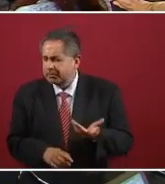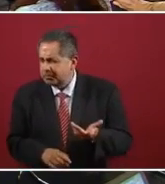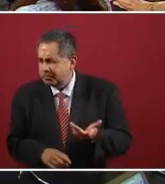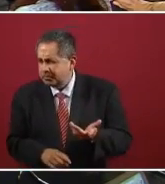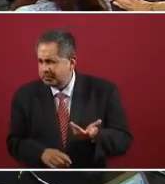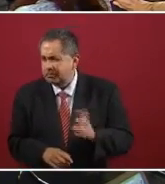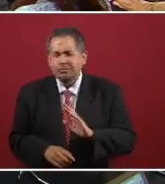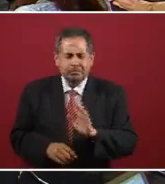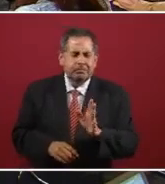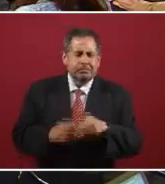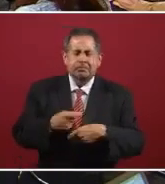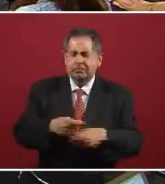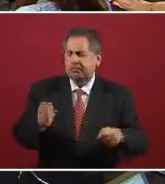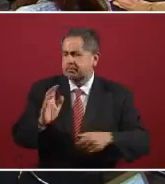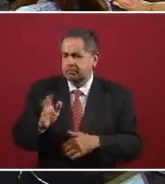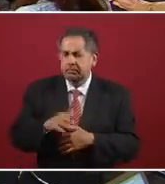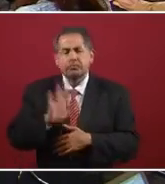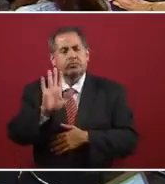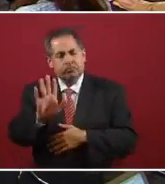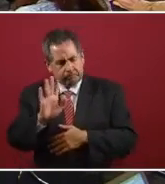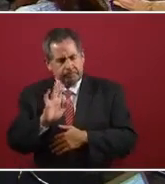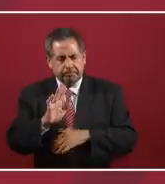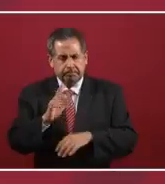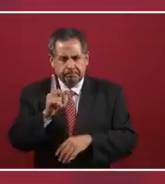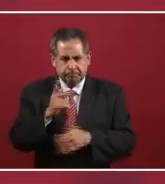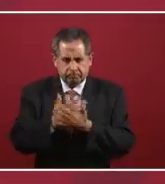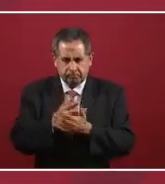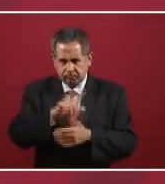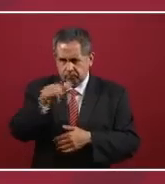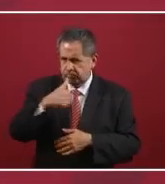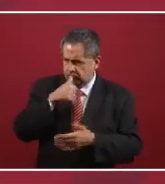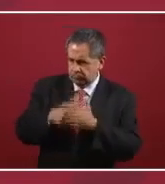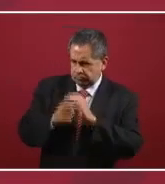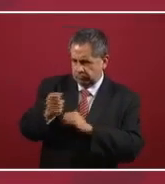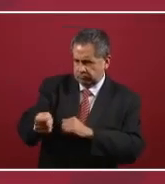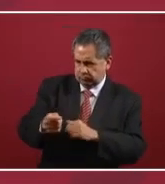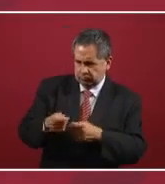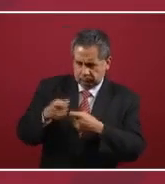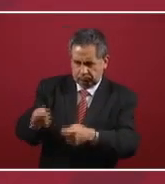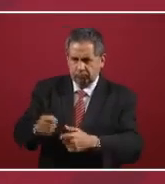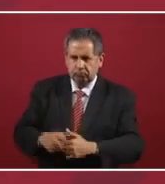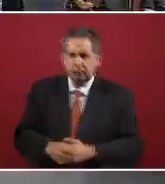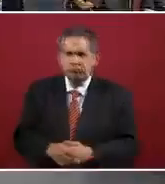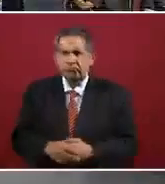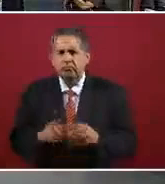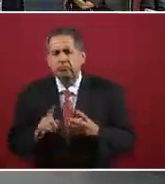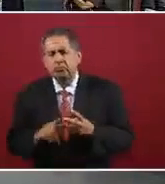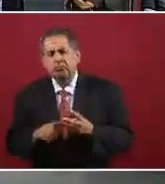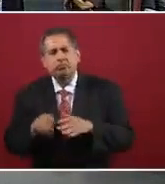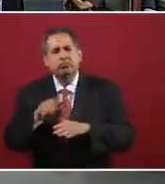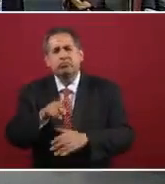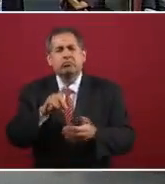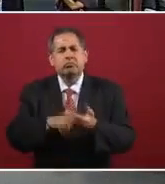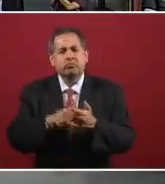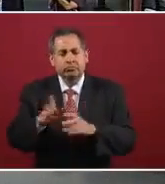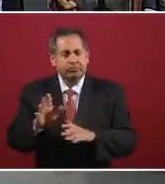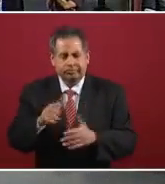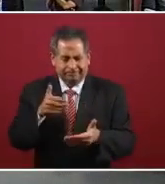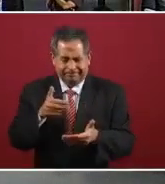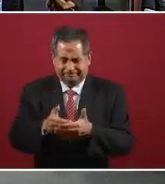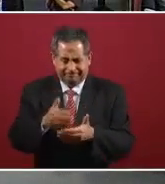Sí, sí, sí las entregaron. De todas maneras, nosotros las entregamos. Sí, otra pregunta, referente, ya estamos